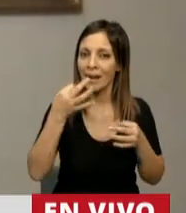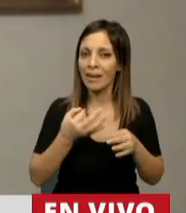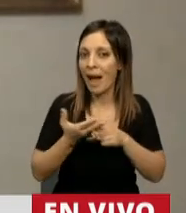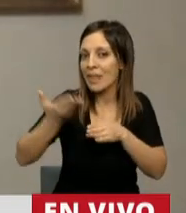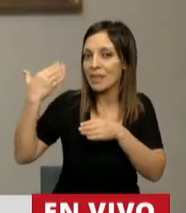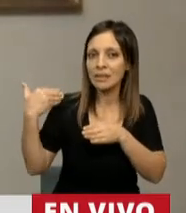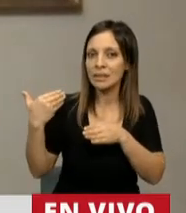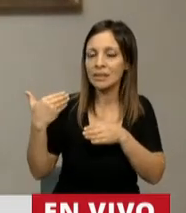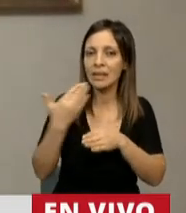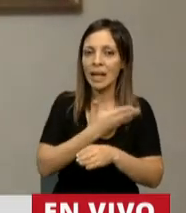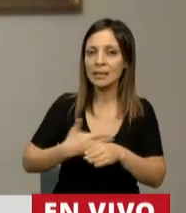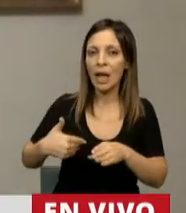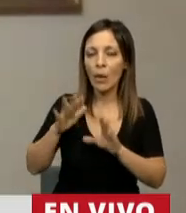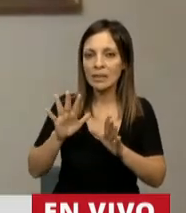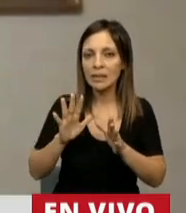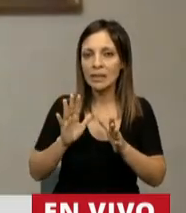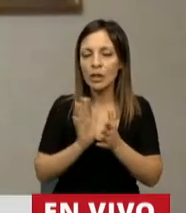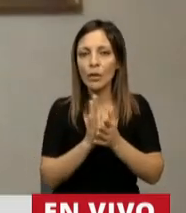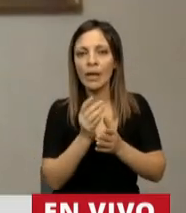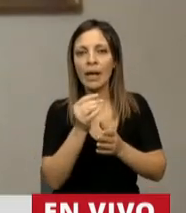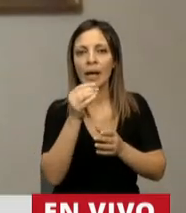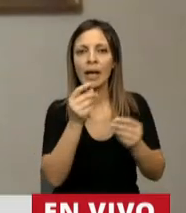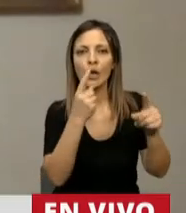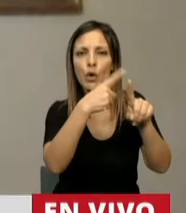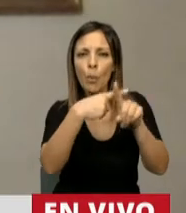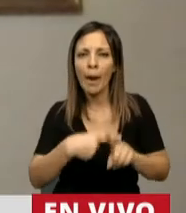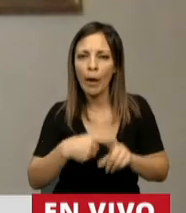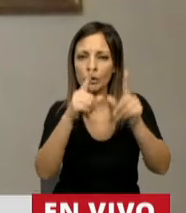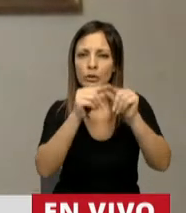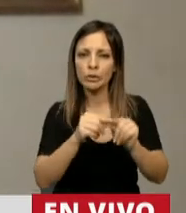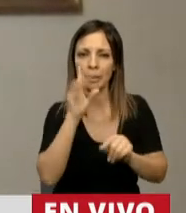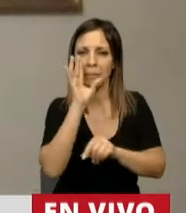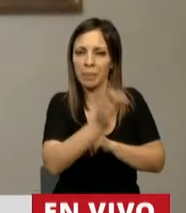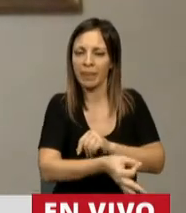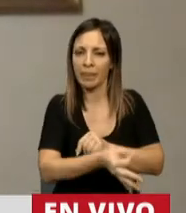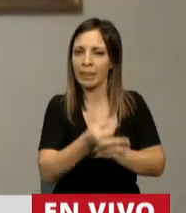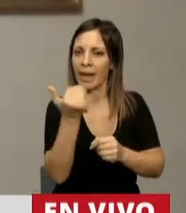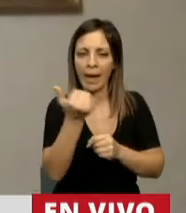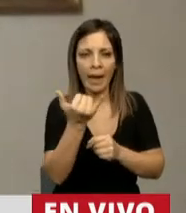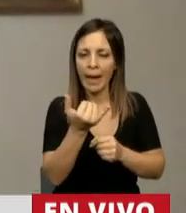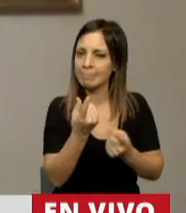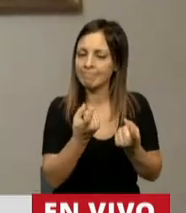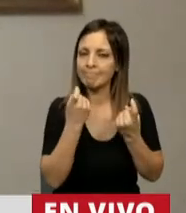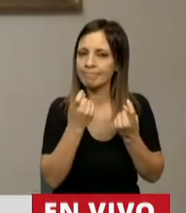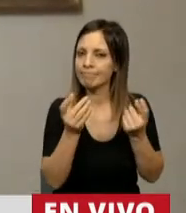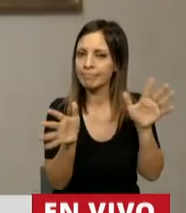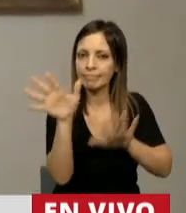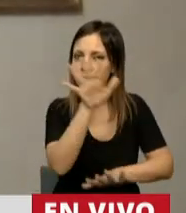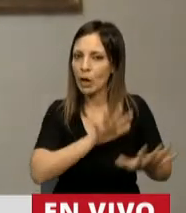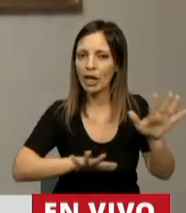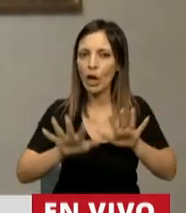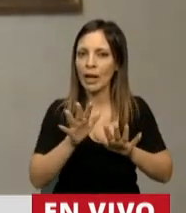Estado, donde las variables económicas negativas mostraban fehacientemente que había que reconstruir el